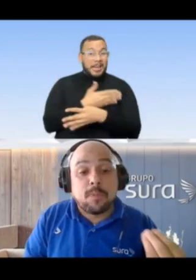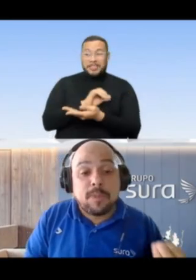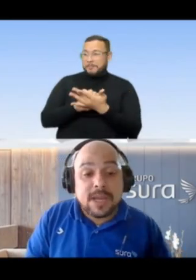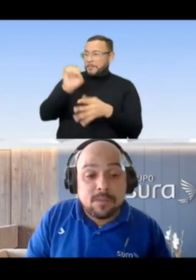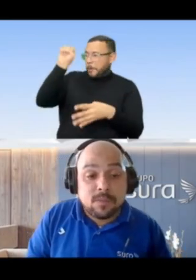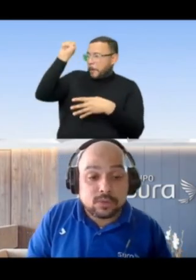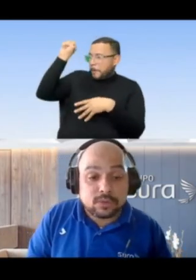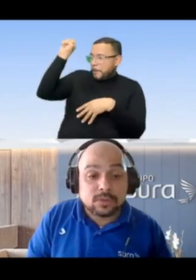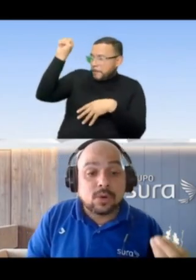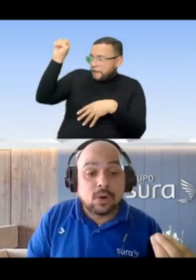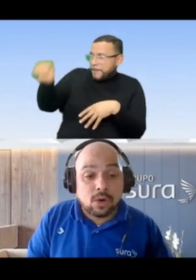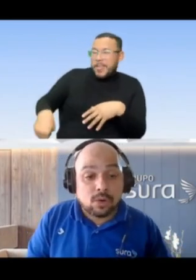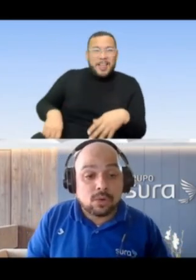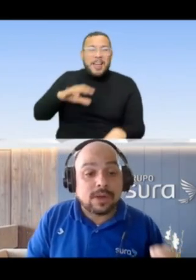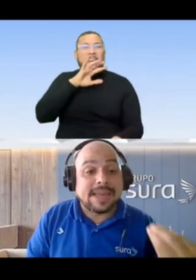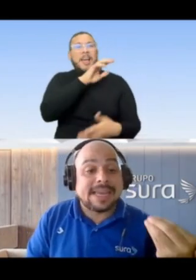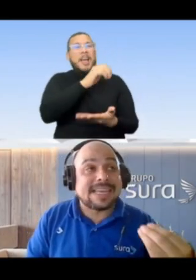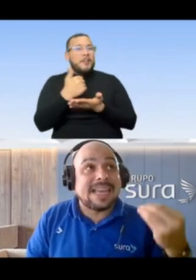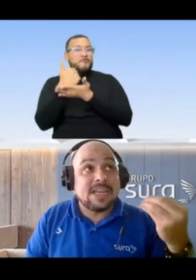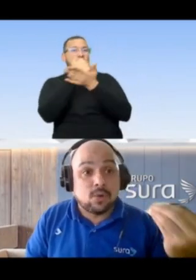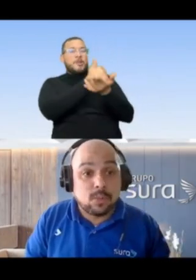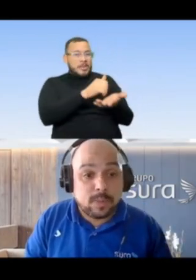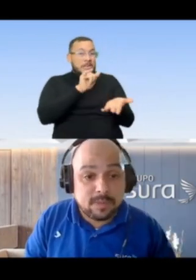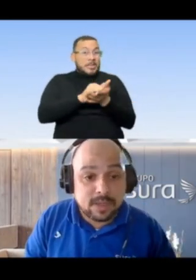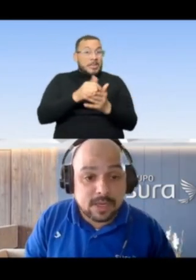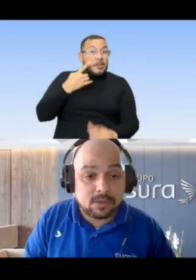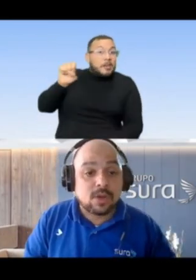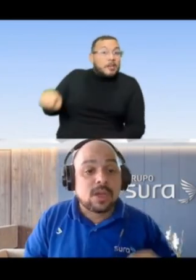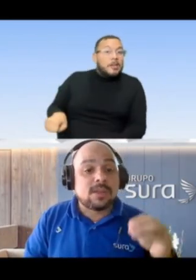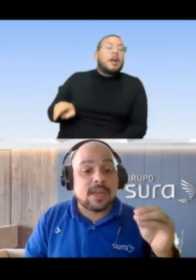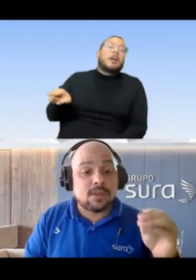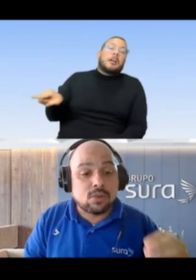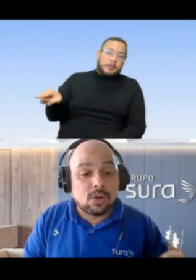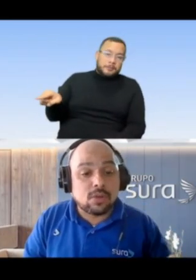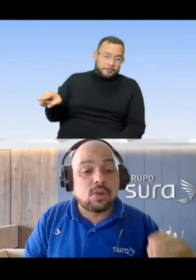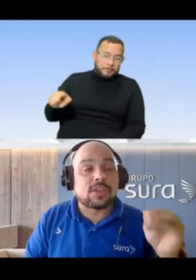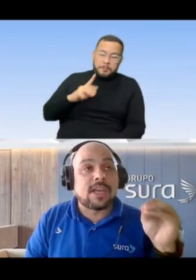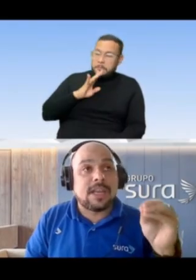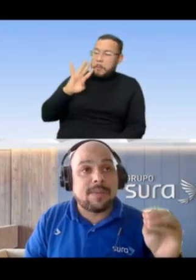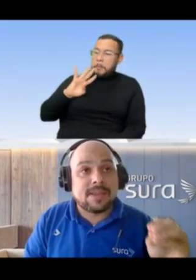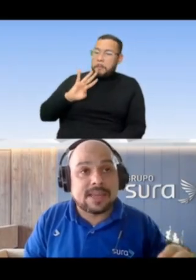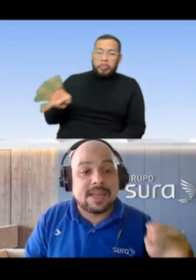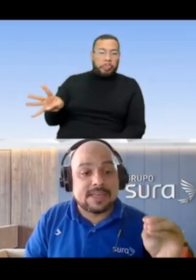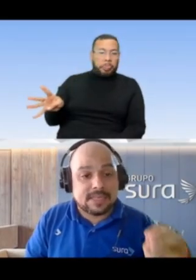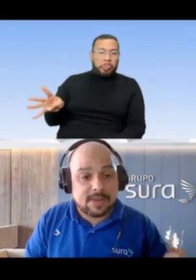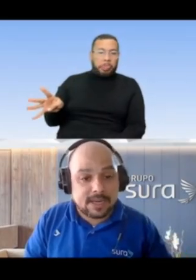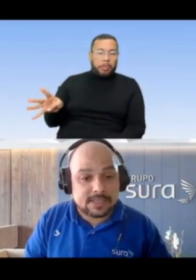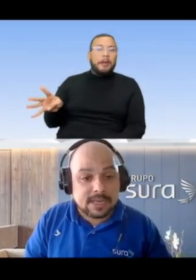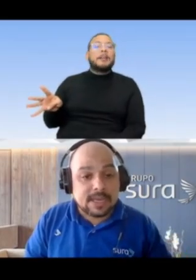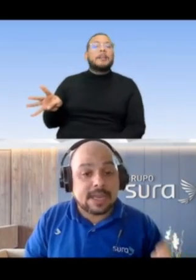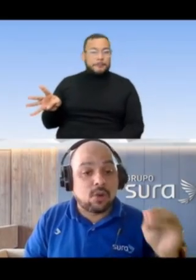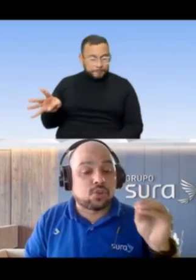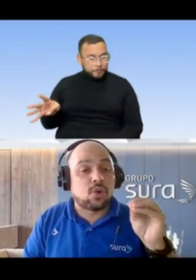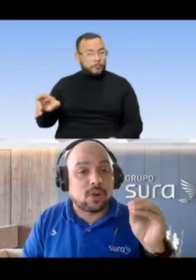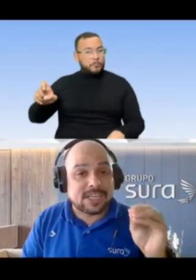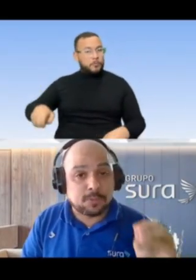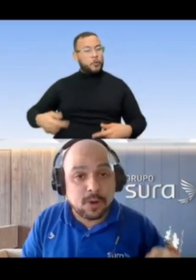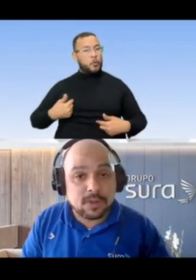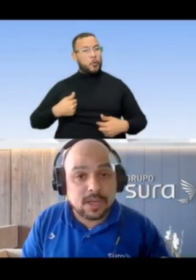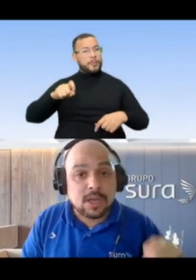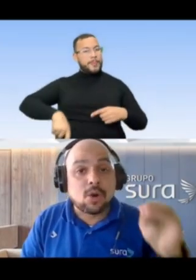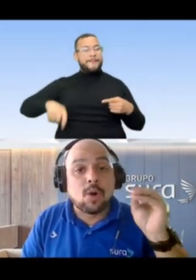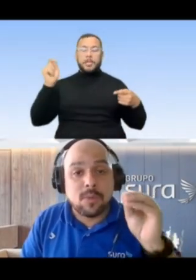cuando incumplimos. Ojo, es el incumplimiento de todos los elementales deberes que